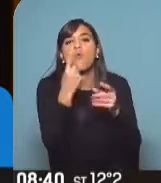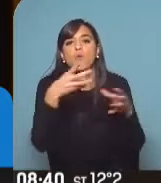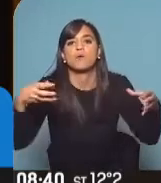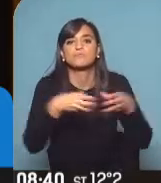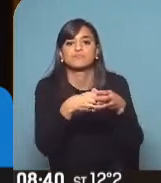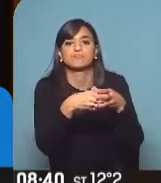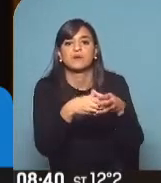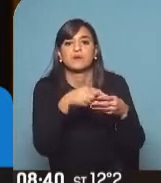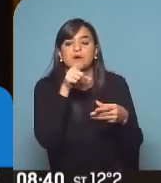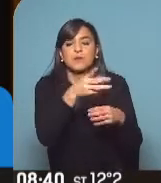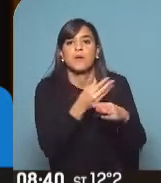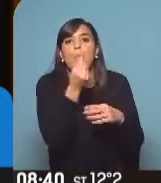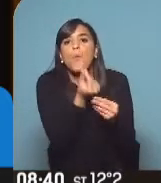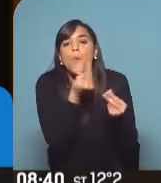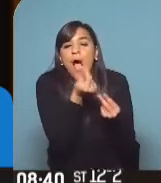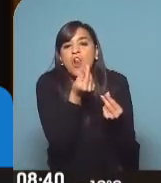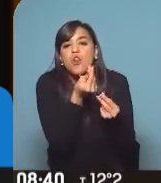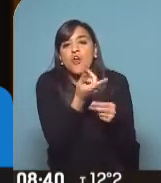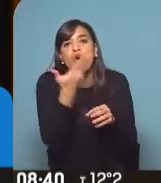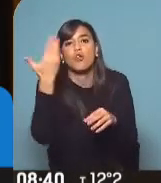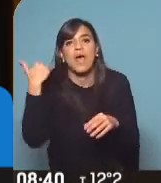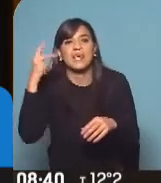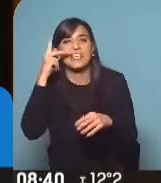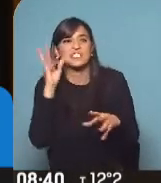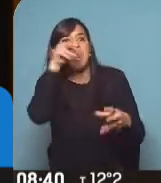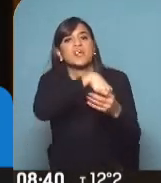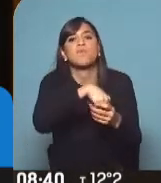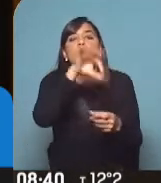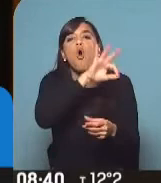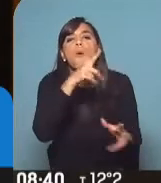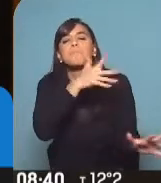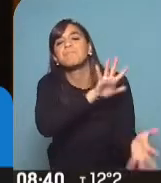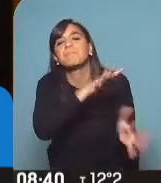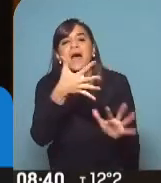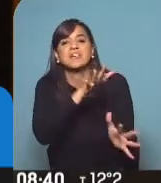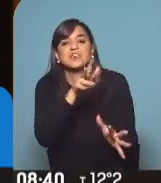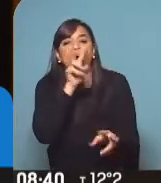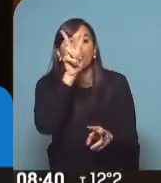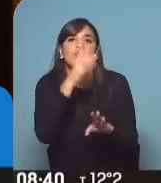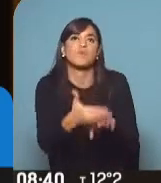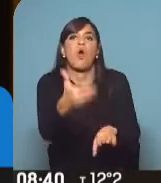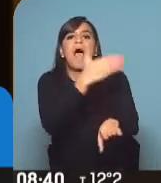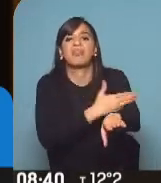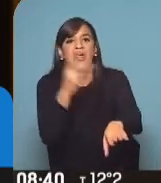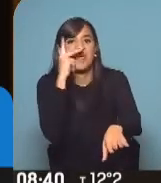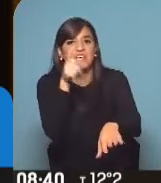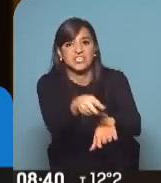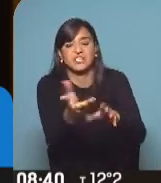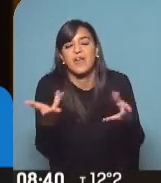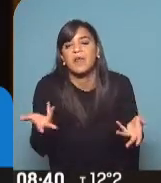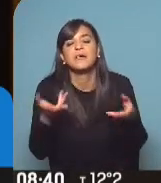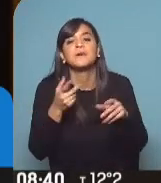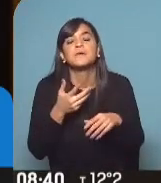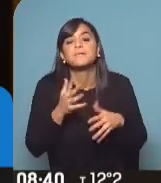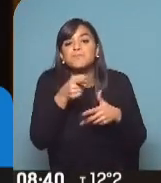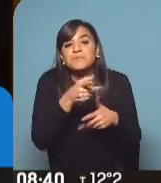bien identificada con el tipo de valores que intentó imprimirle el kirchnerismo o algo más parecido a lo que el peronismo anteriormente no de modo tal